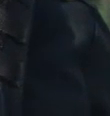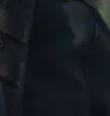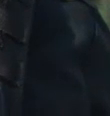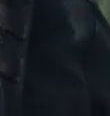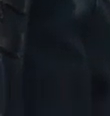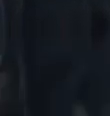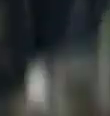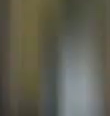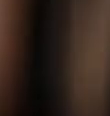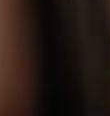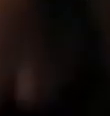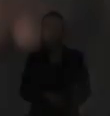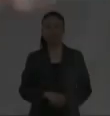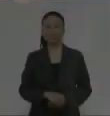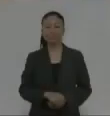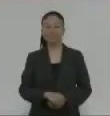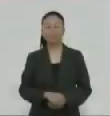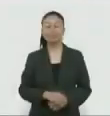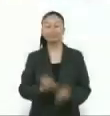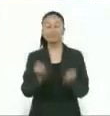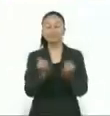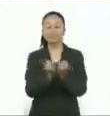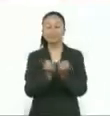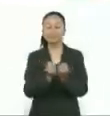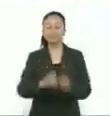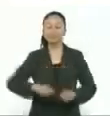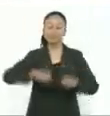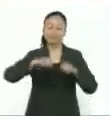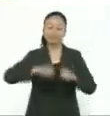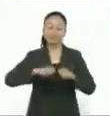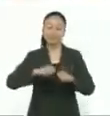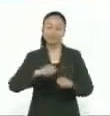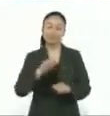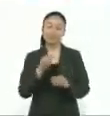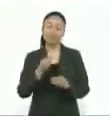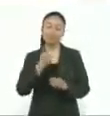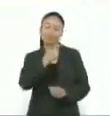Igual, saludo con gusto